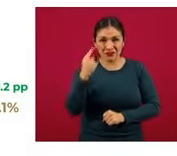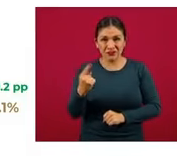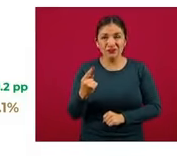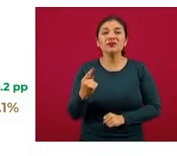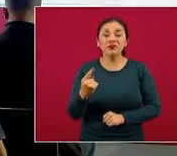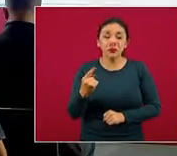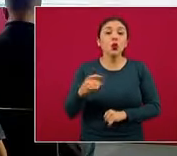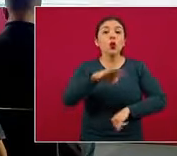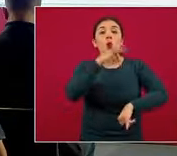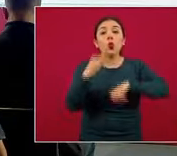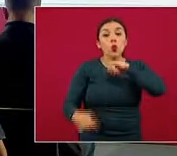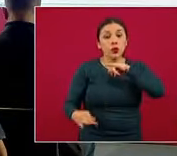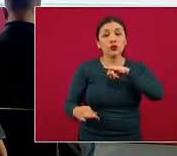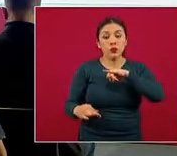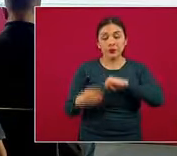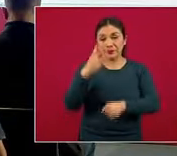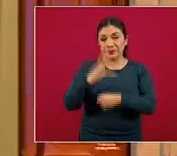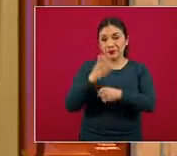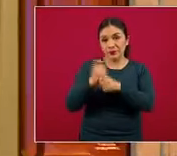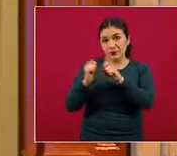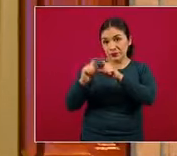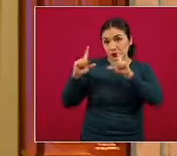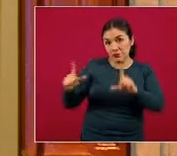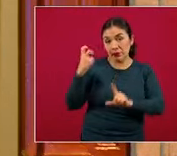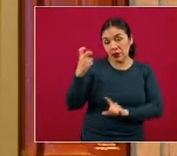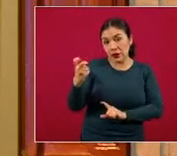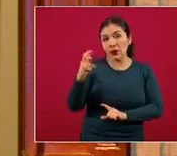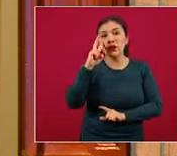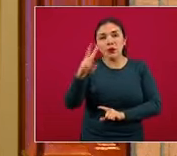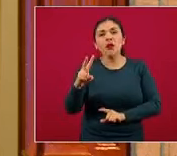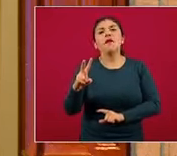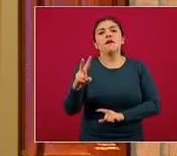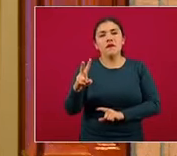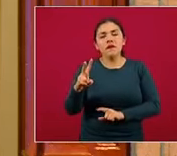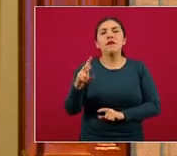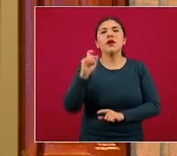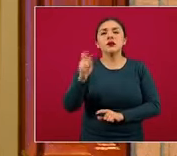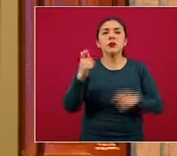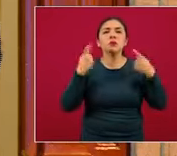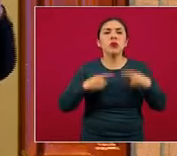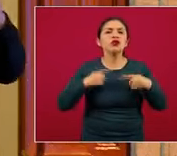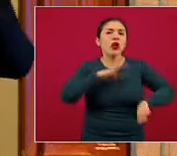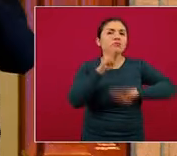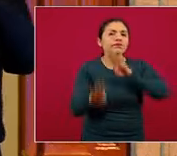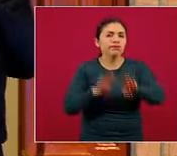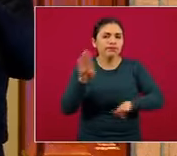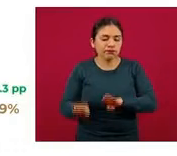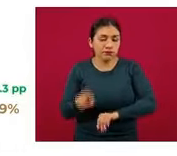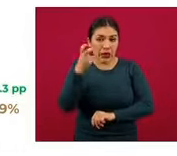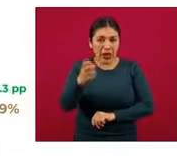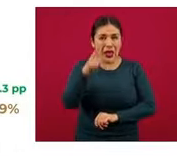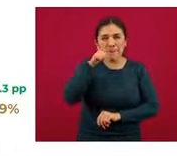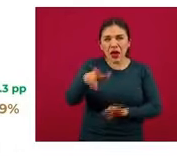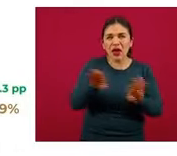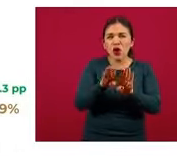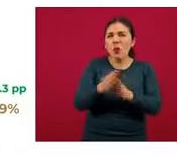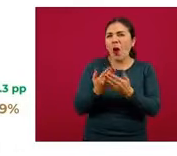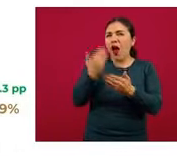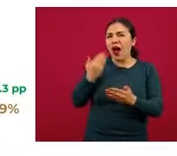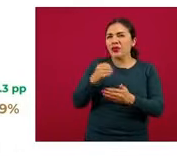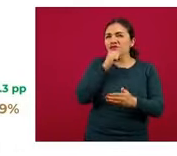Y finalmente, o en la tercera diapositiva, vemos precisamente las defunciones, y esto entonces que veíamos en la